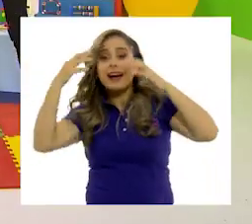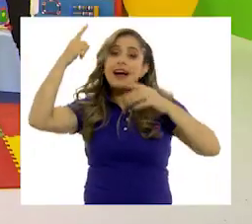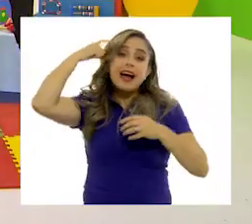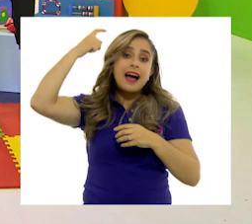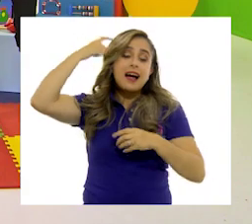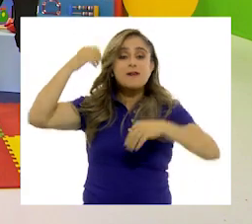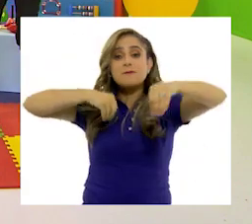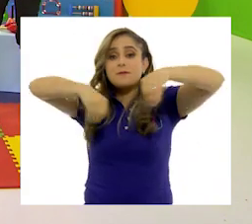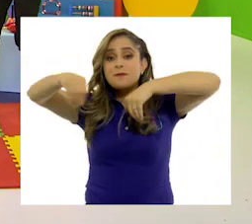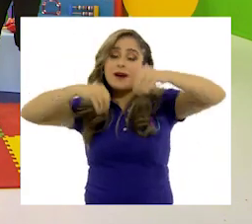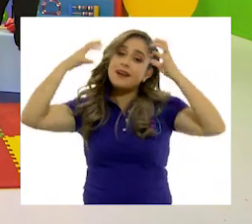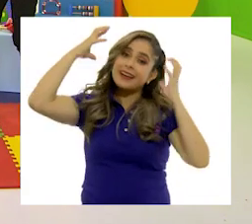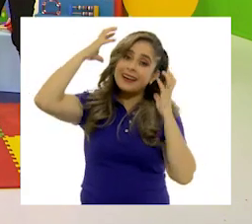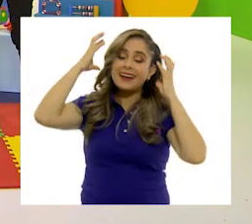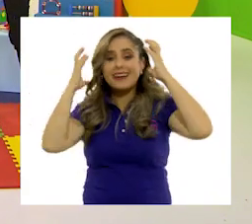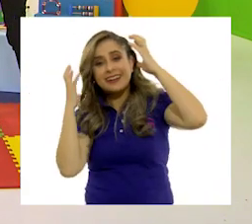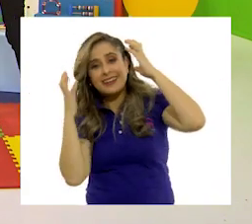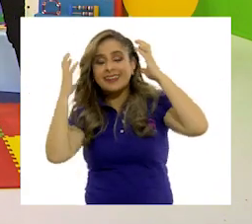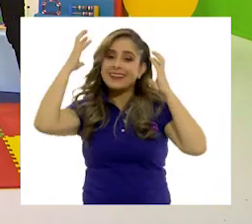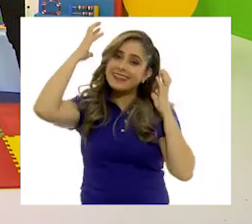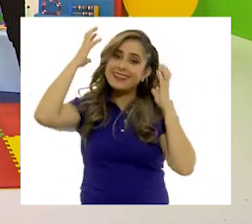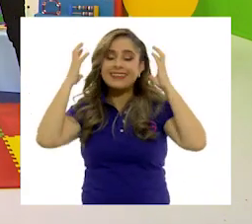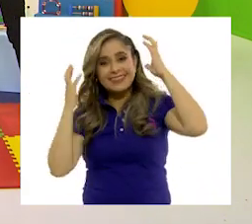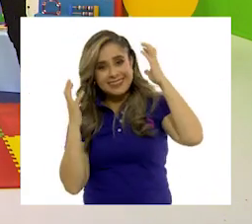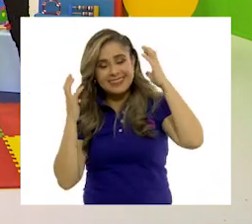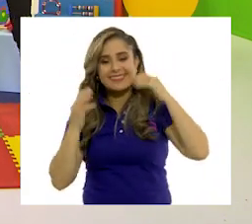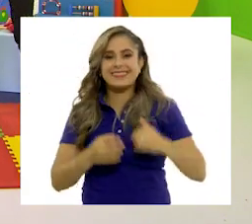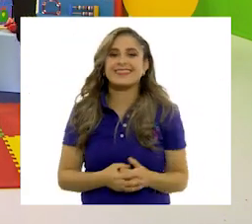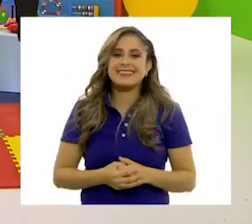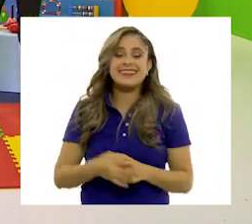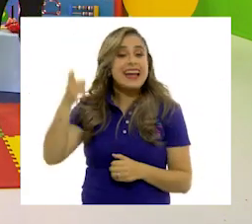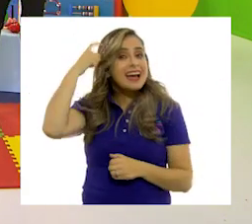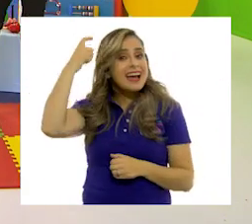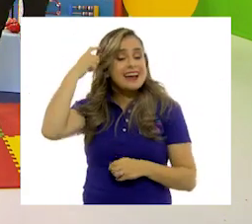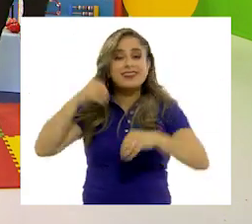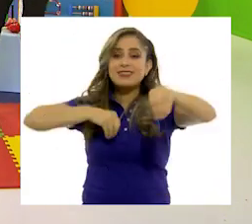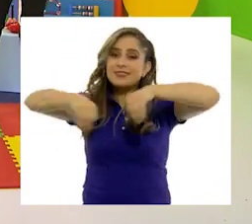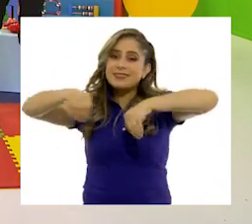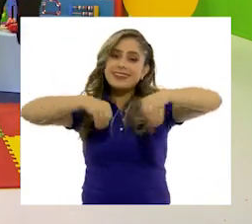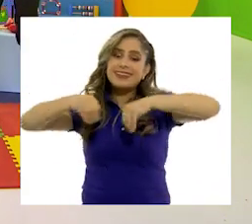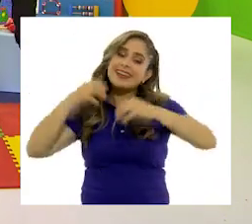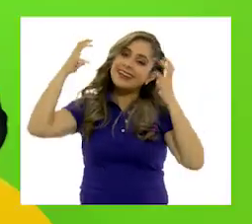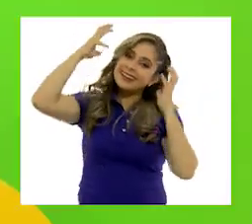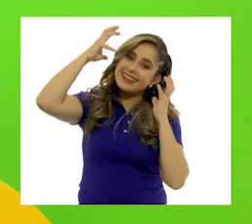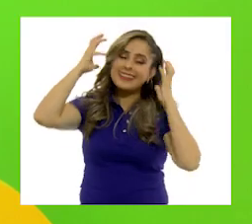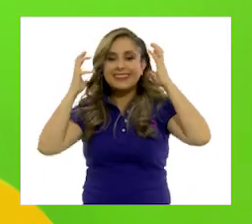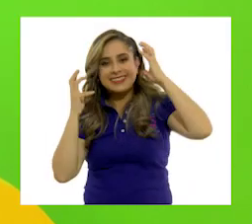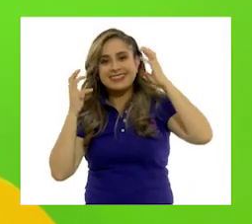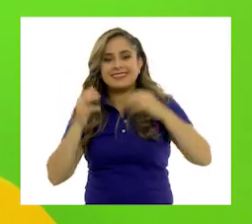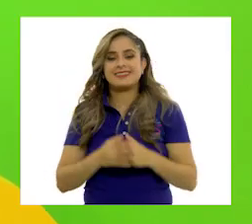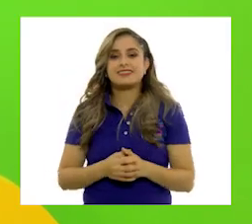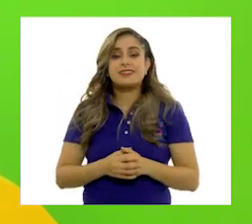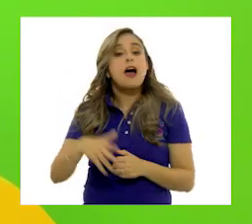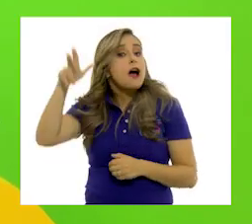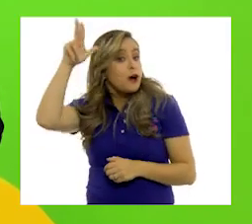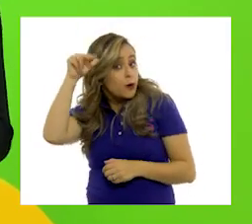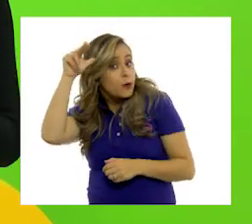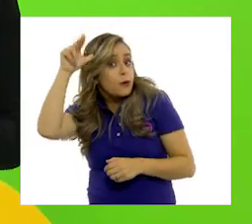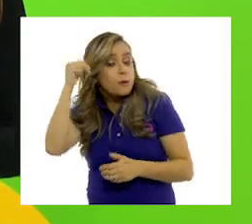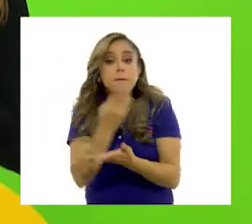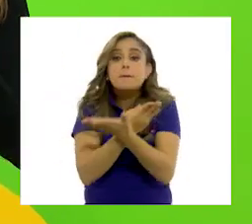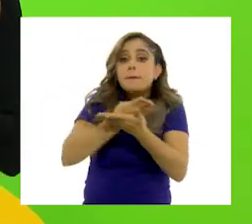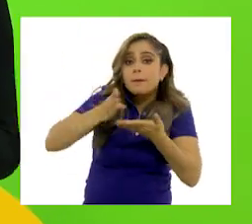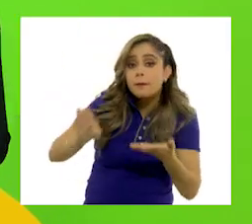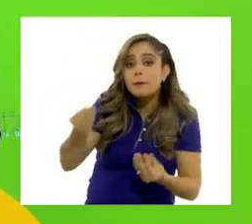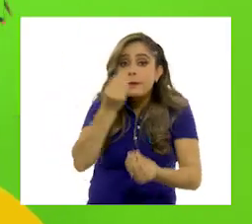la cabeza mueve así. Así, así, así, la cabeza mueve así. Conejito